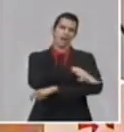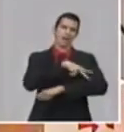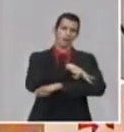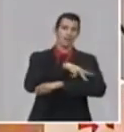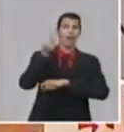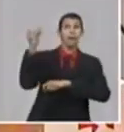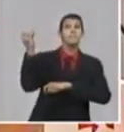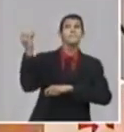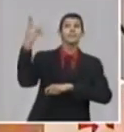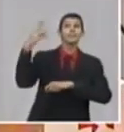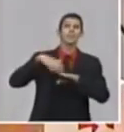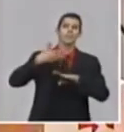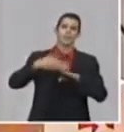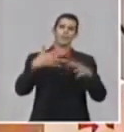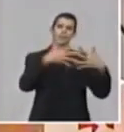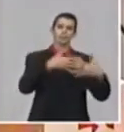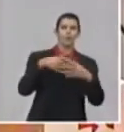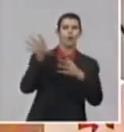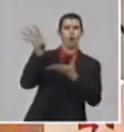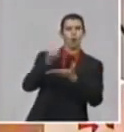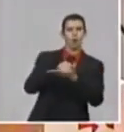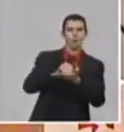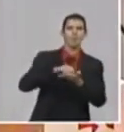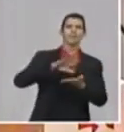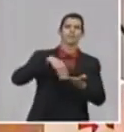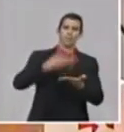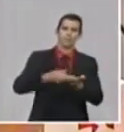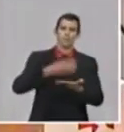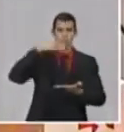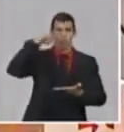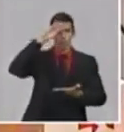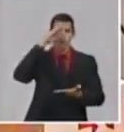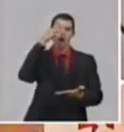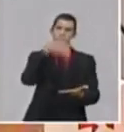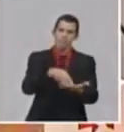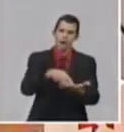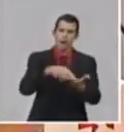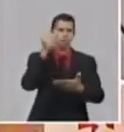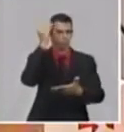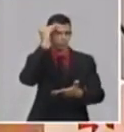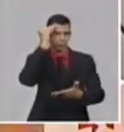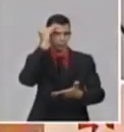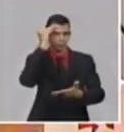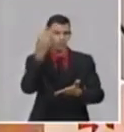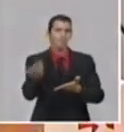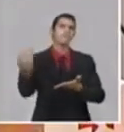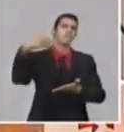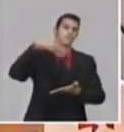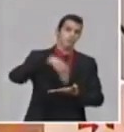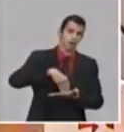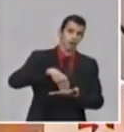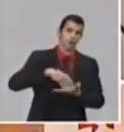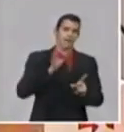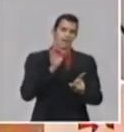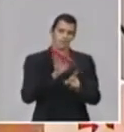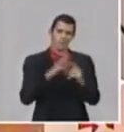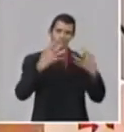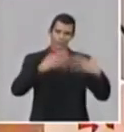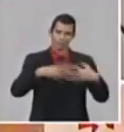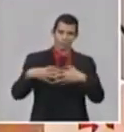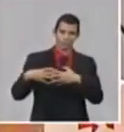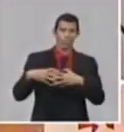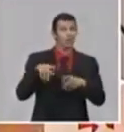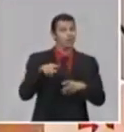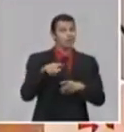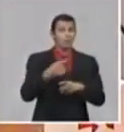un desarrollo de formulación. Es decir, ha sido una molécula que realmente, como se dice, marca el desarrollo de la biotecnología